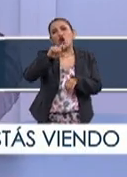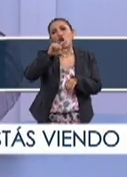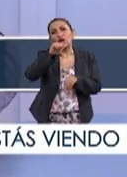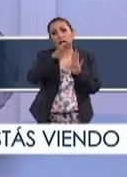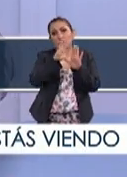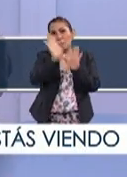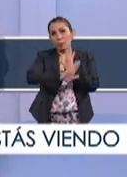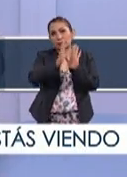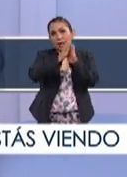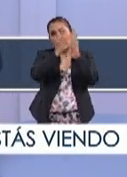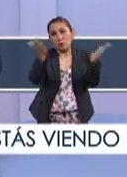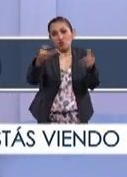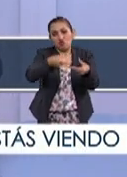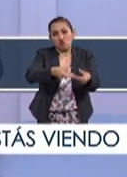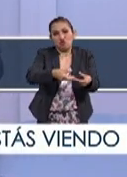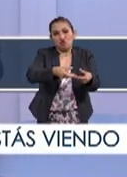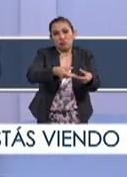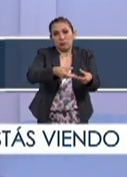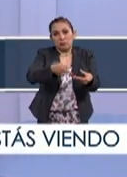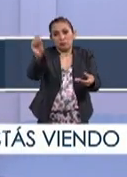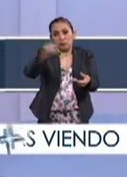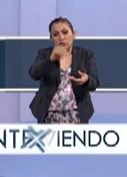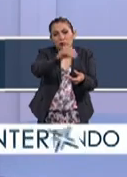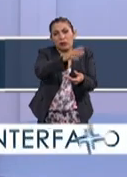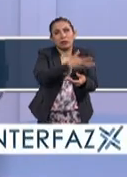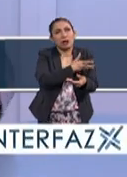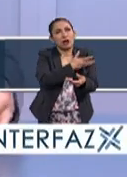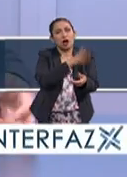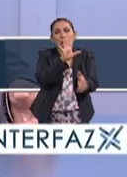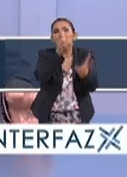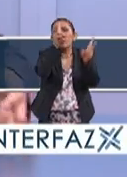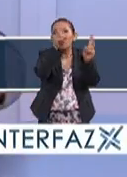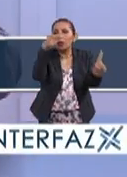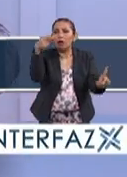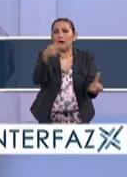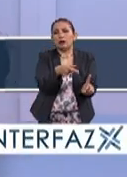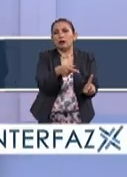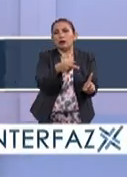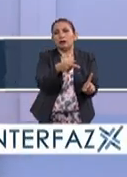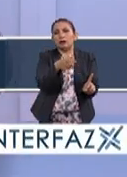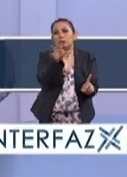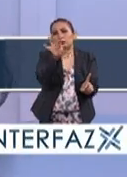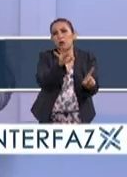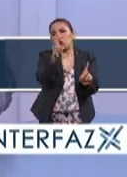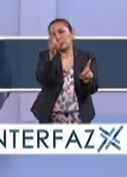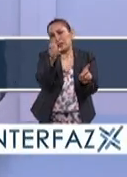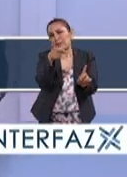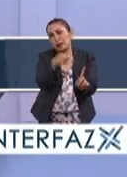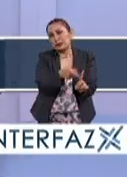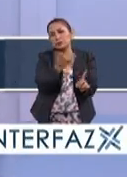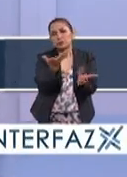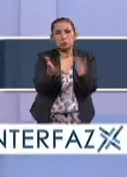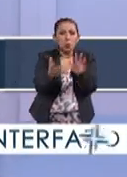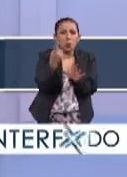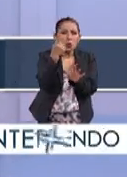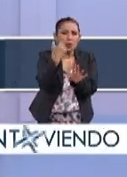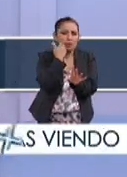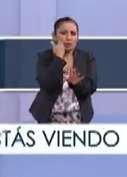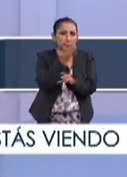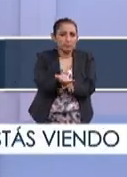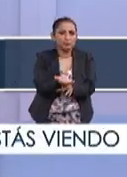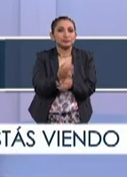como un libro, porque realmente tiene como una temática o unos temas y por lo menos una